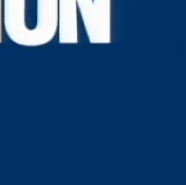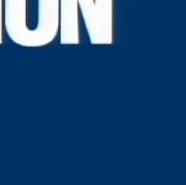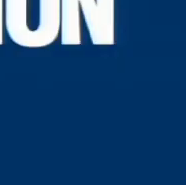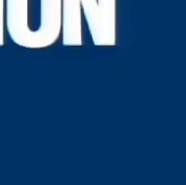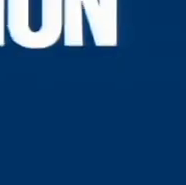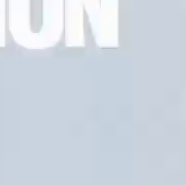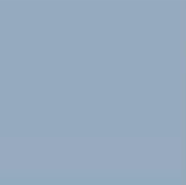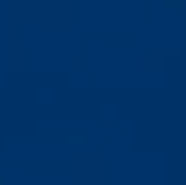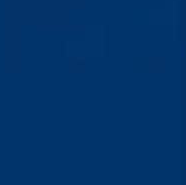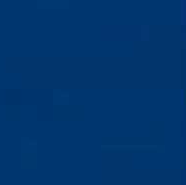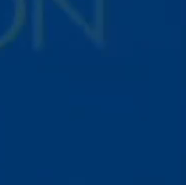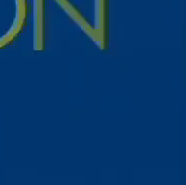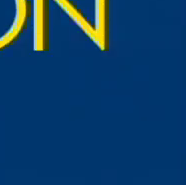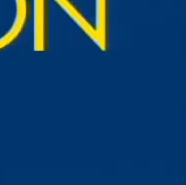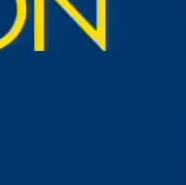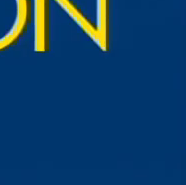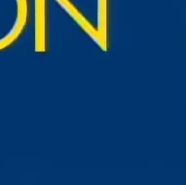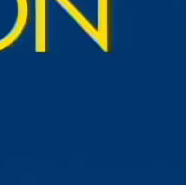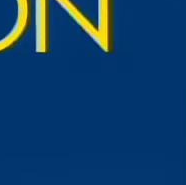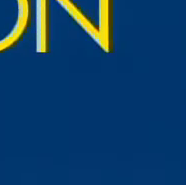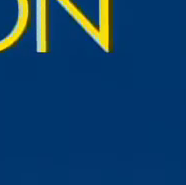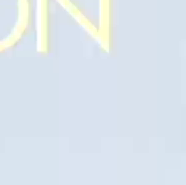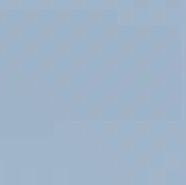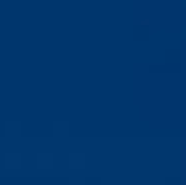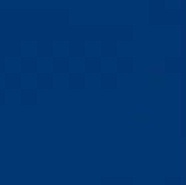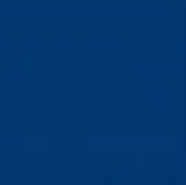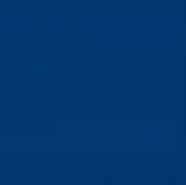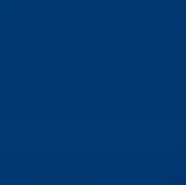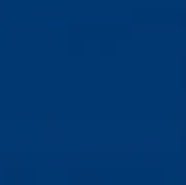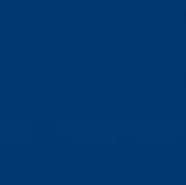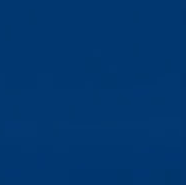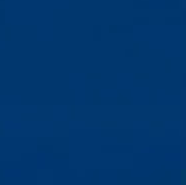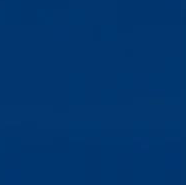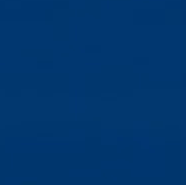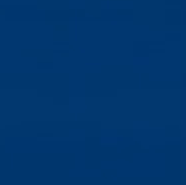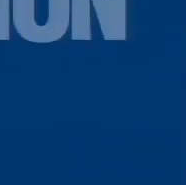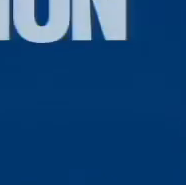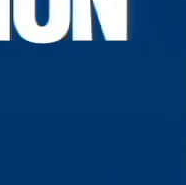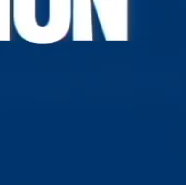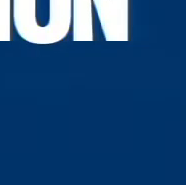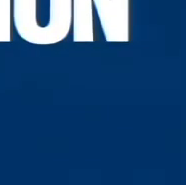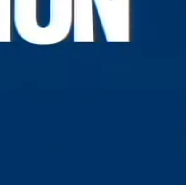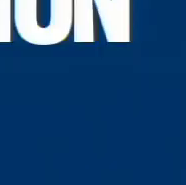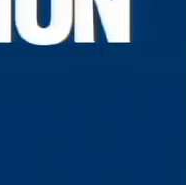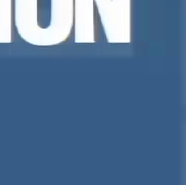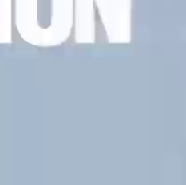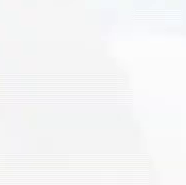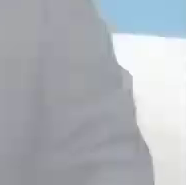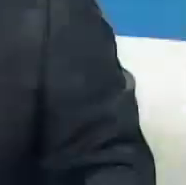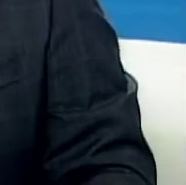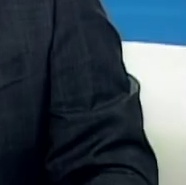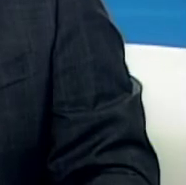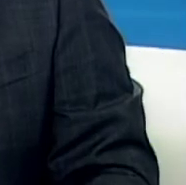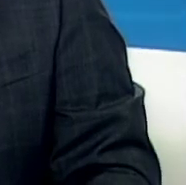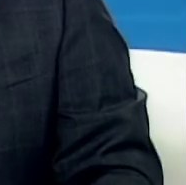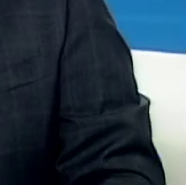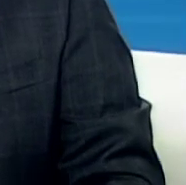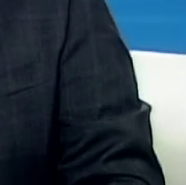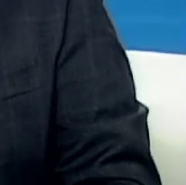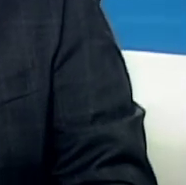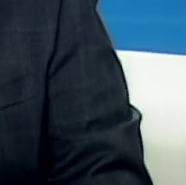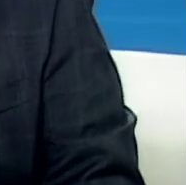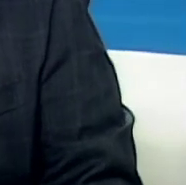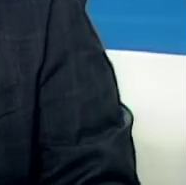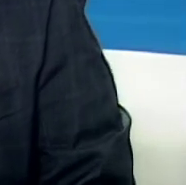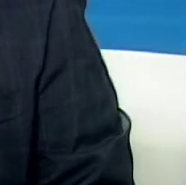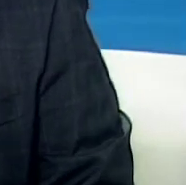Entrevista Venevisión, líder en opinión, por tu canal independiente Venevisión. Amigos, listos para